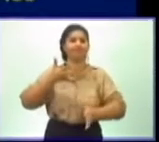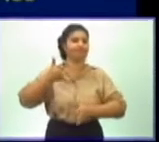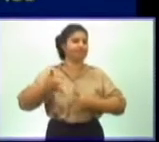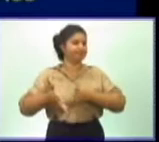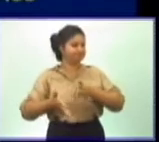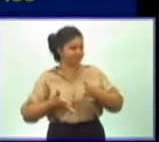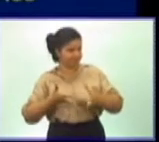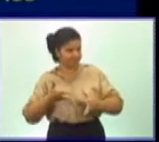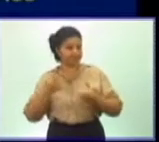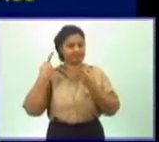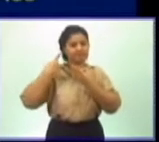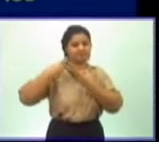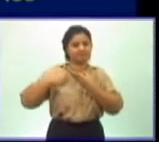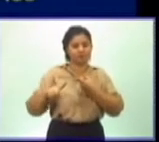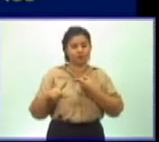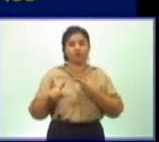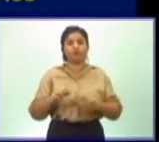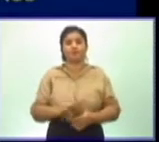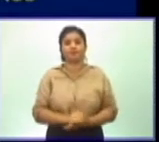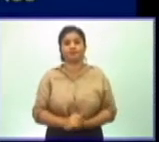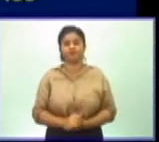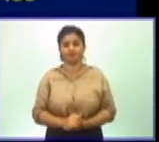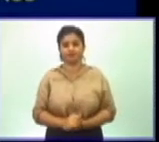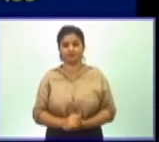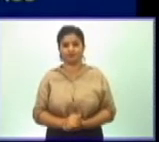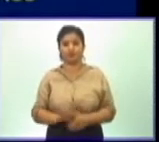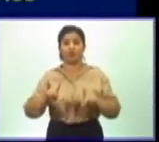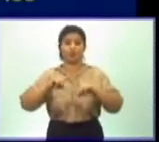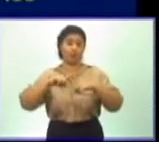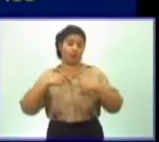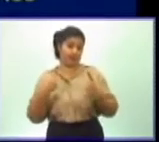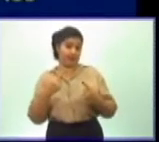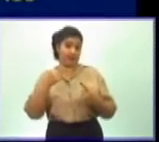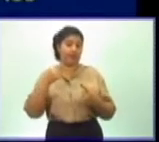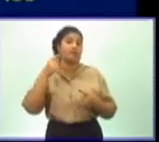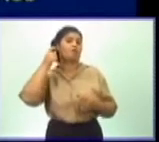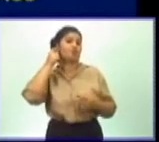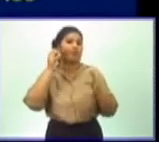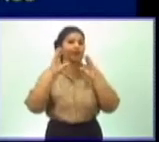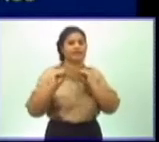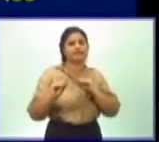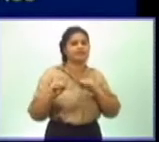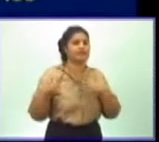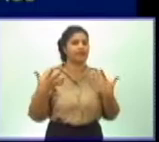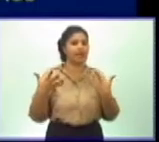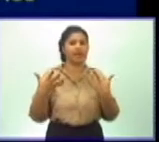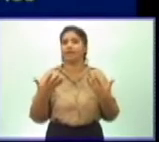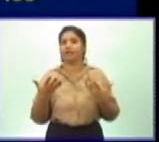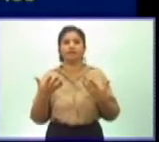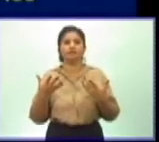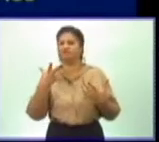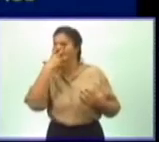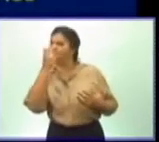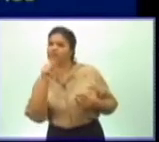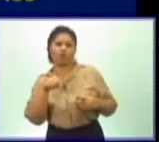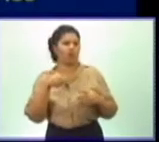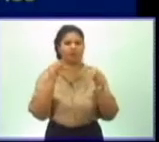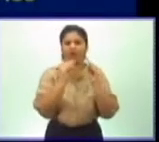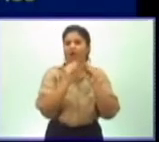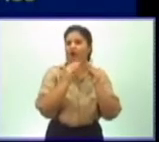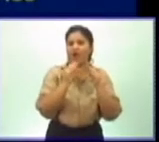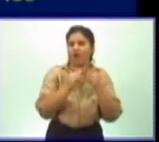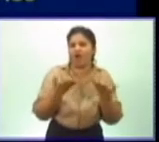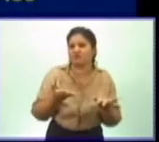Pernet considera insoportable lo que pasa en su casa y quiere marcharse? ¿Cuáles son las actitudes que asumen